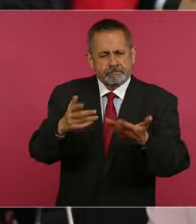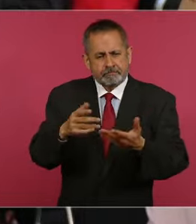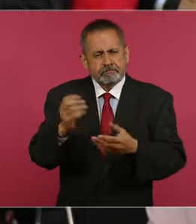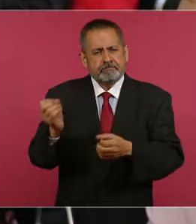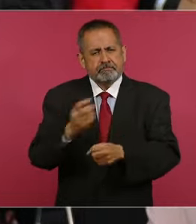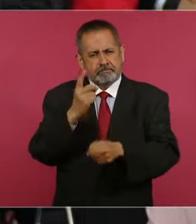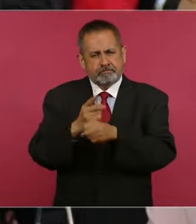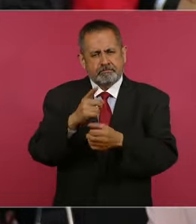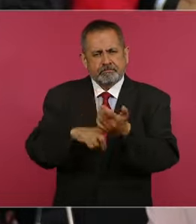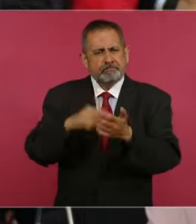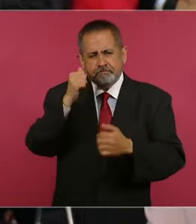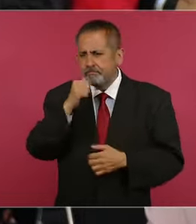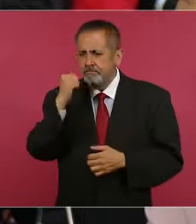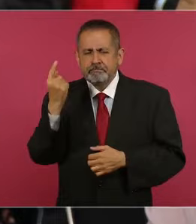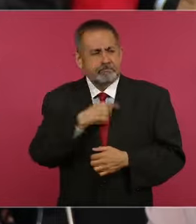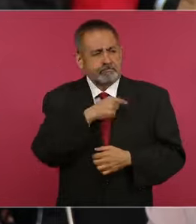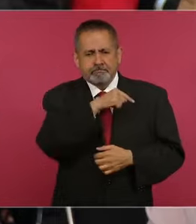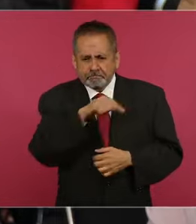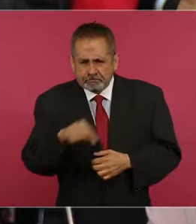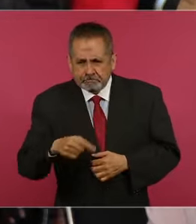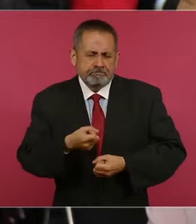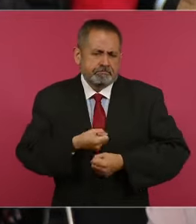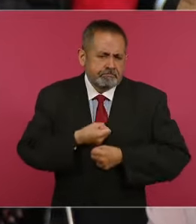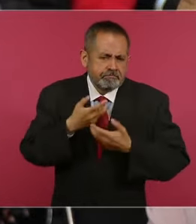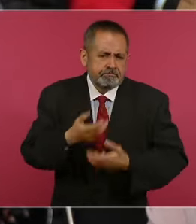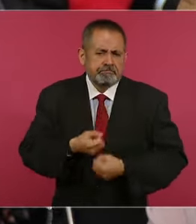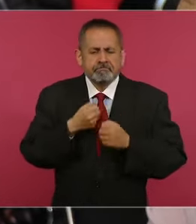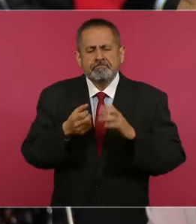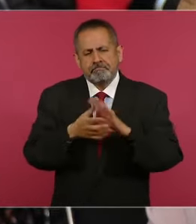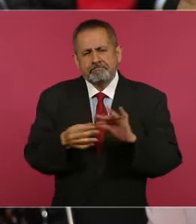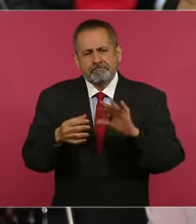la oportunidad que nos da de venir a expresarnos.